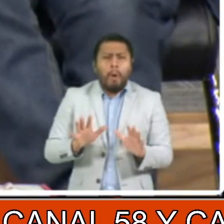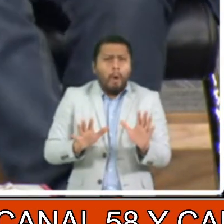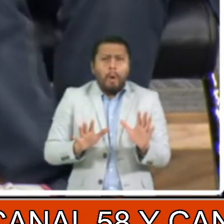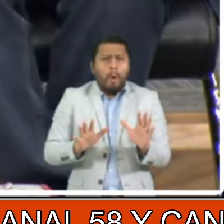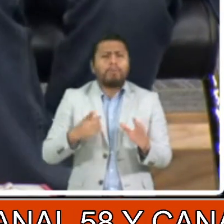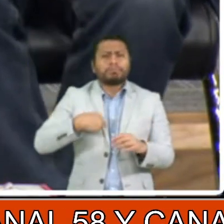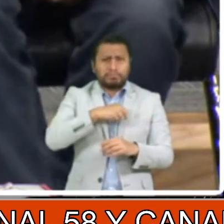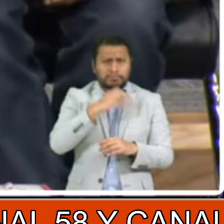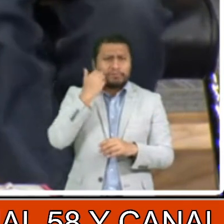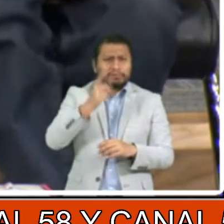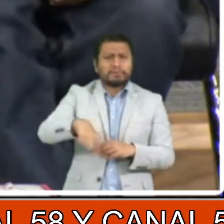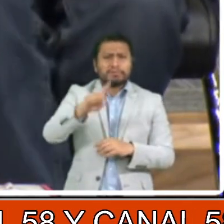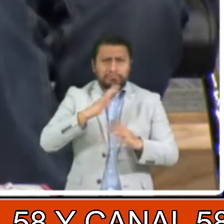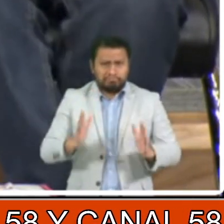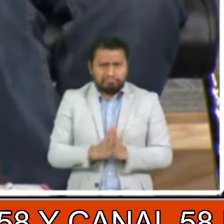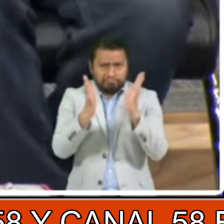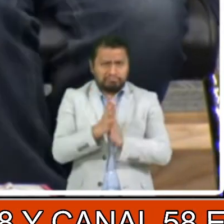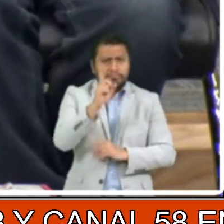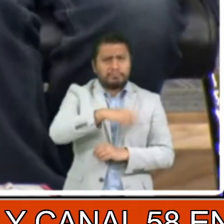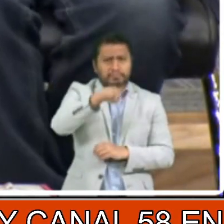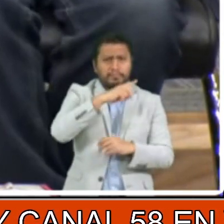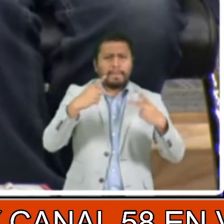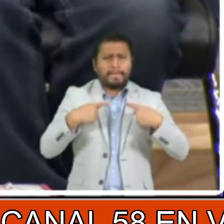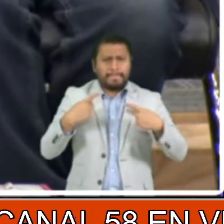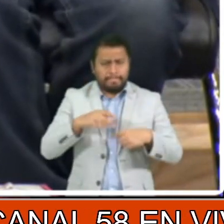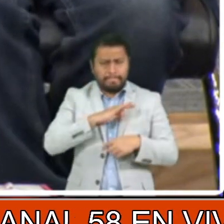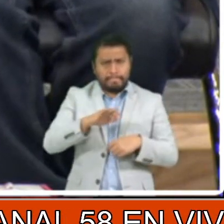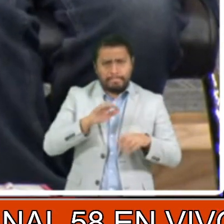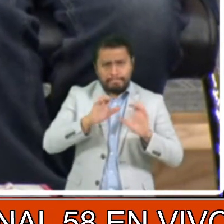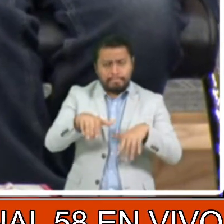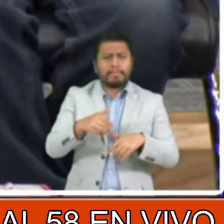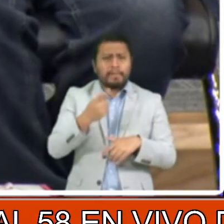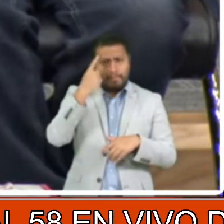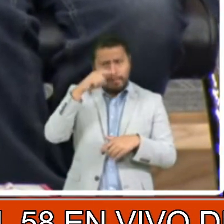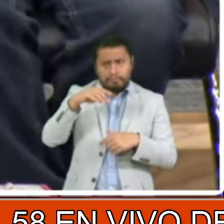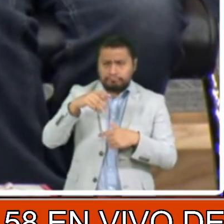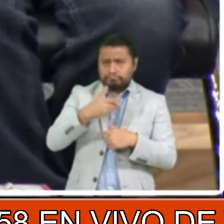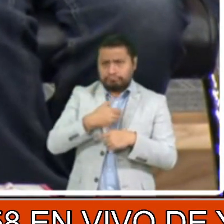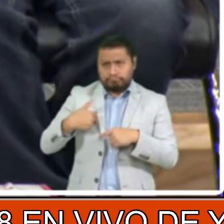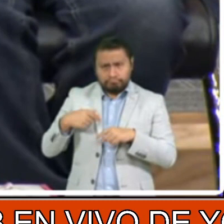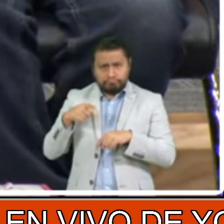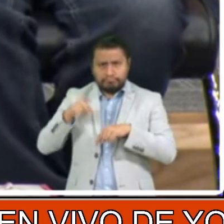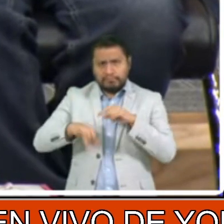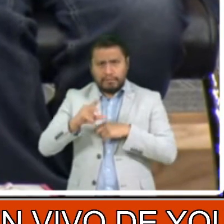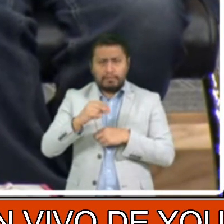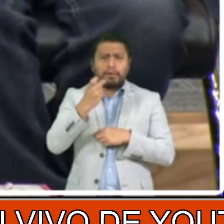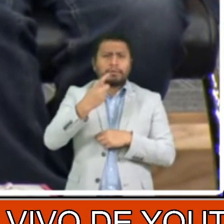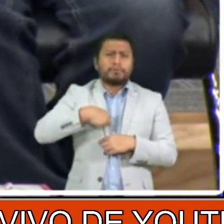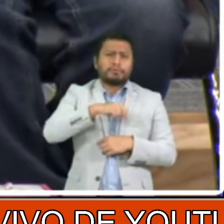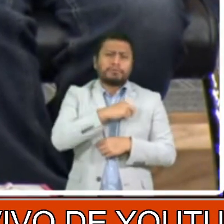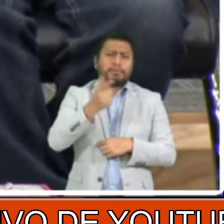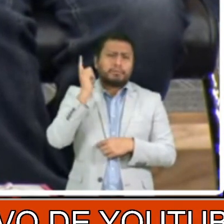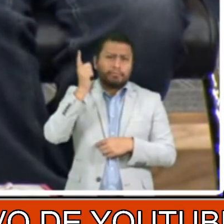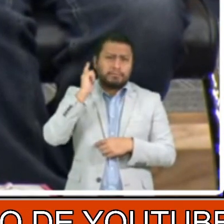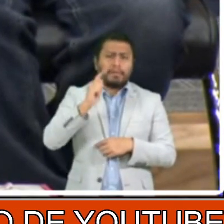participación efectiva y directa de las y los ciudadanos en este proceso de revocación de mandato. Por ello esperamos que los casi 93